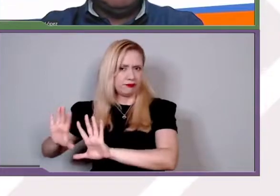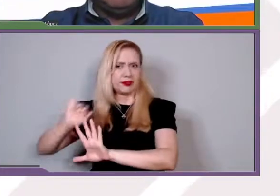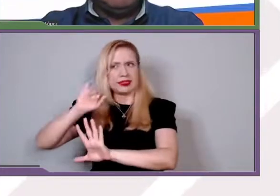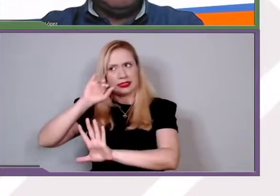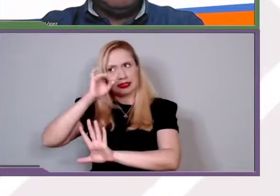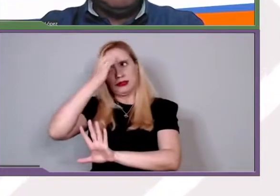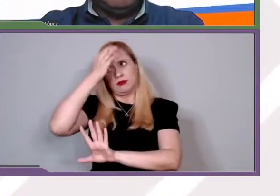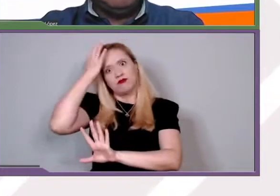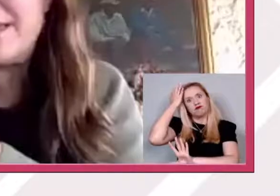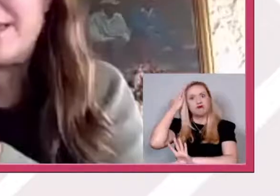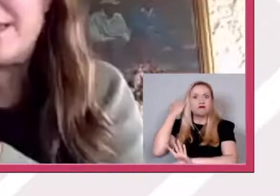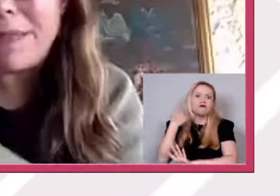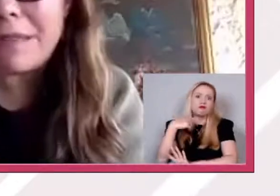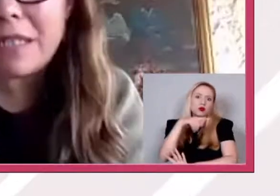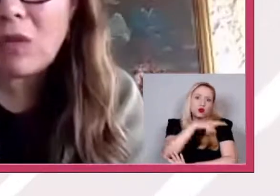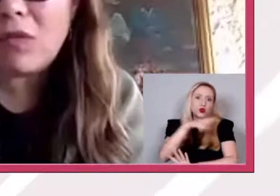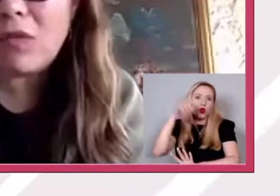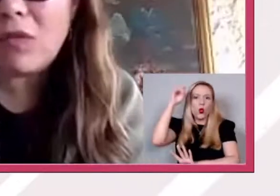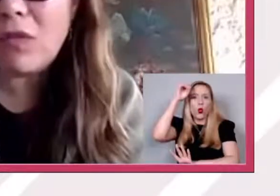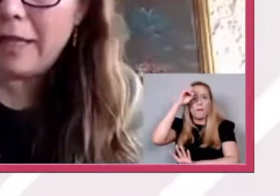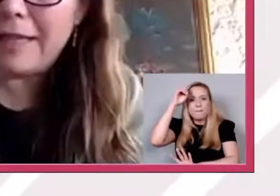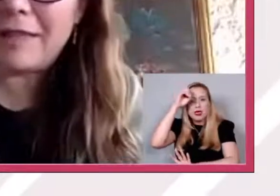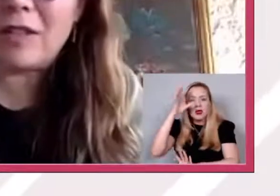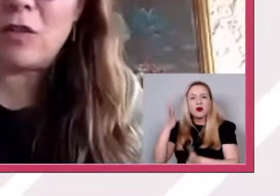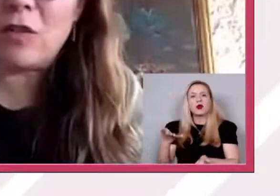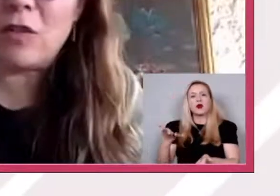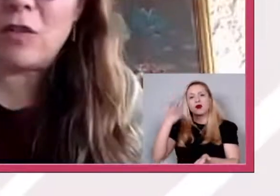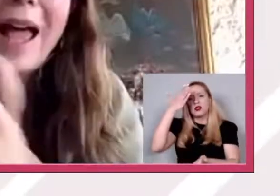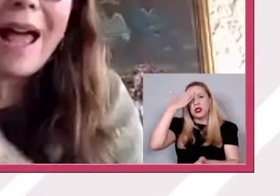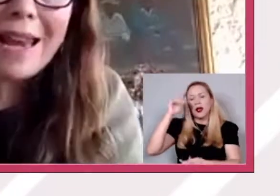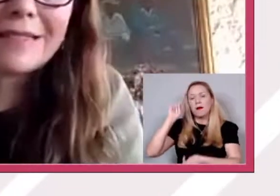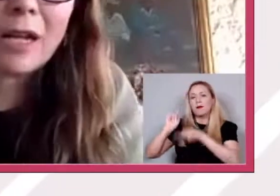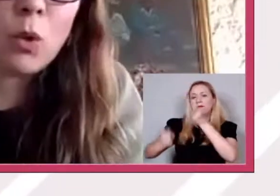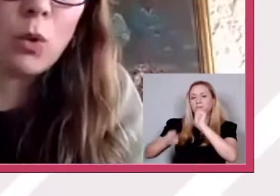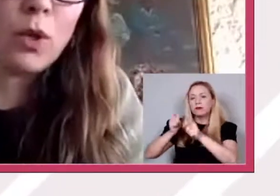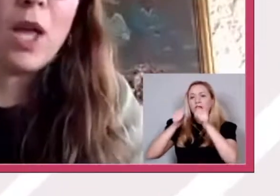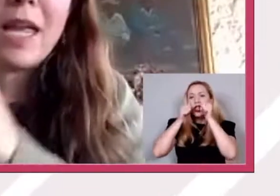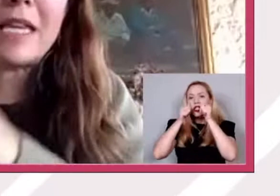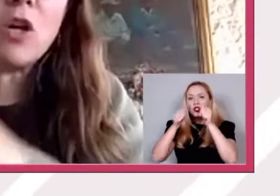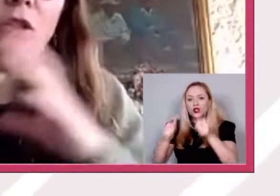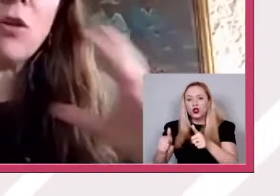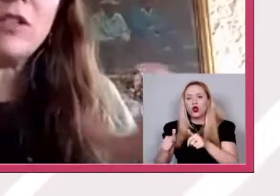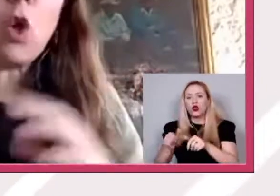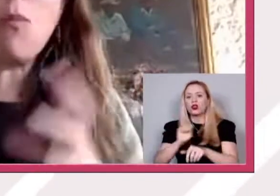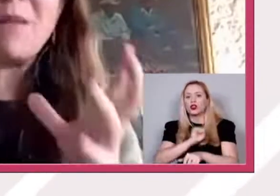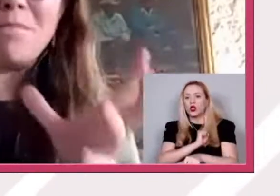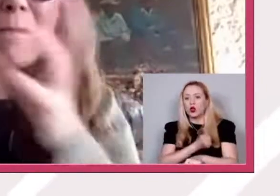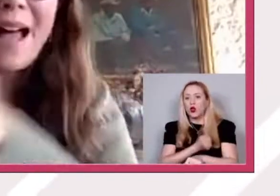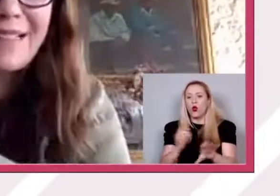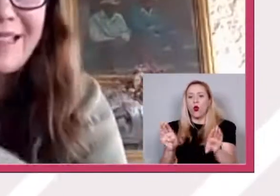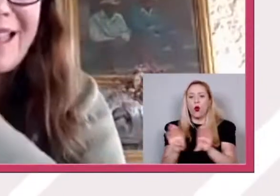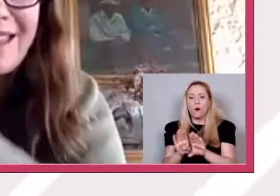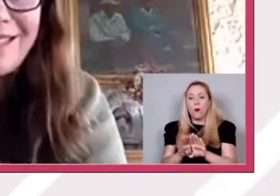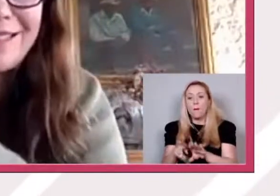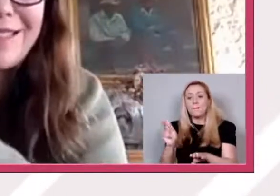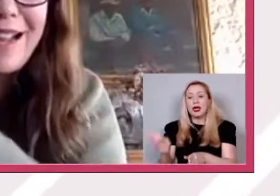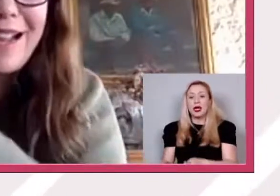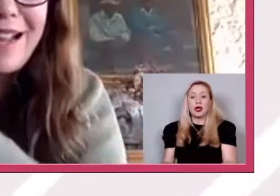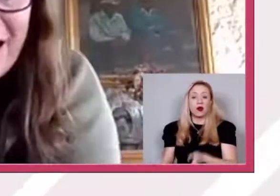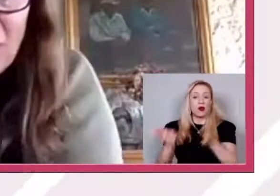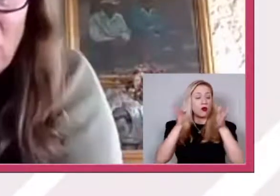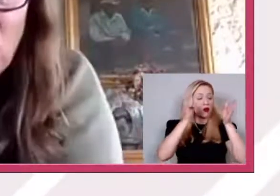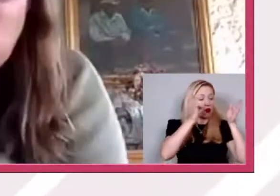Con una perspectiva, digamos, específica de atención a la salud, y otro es cómo impacta